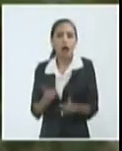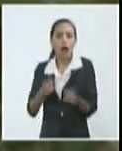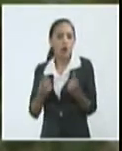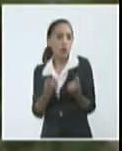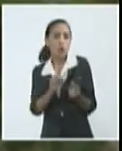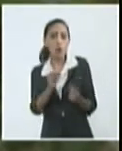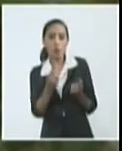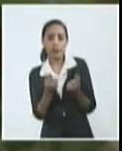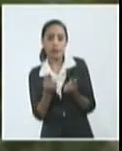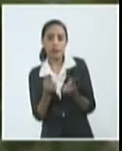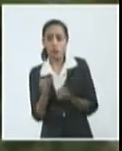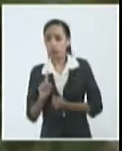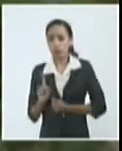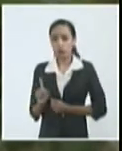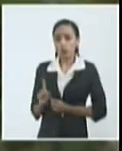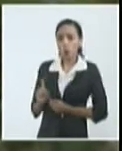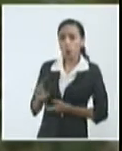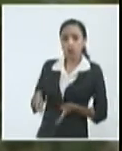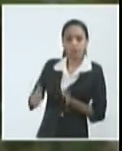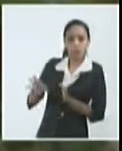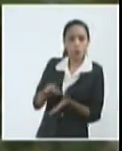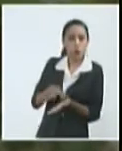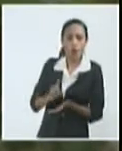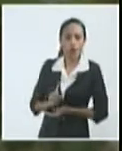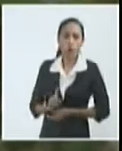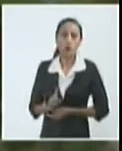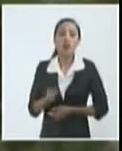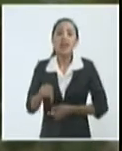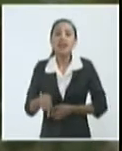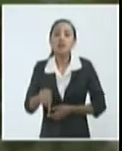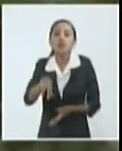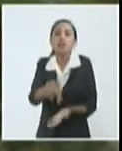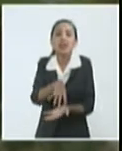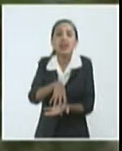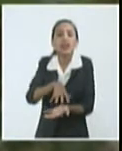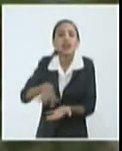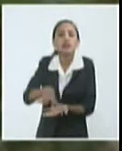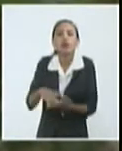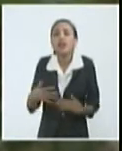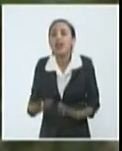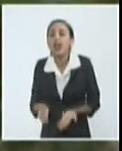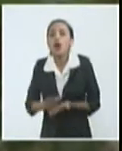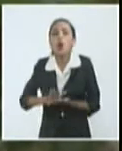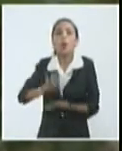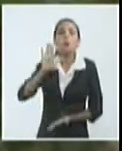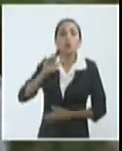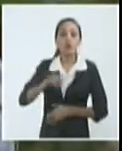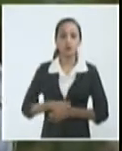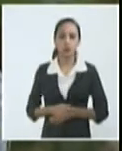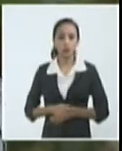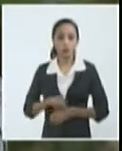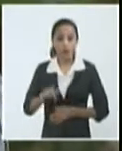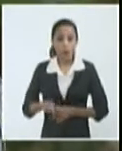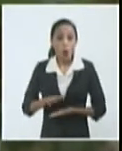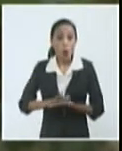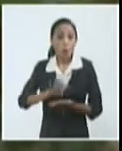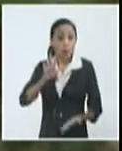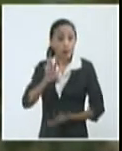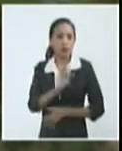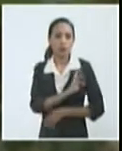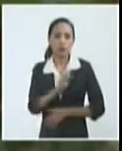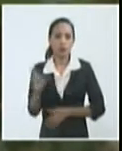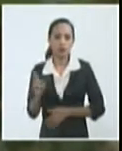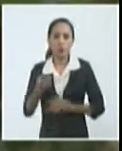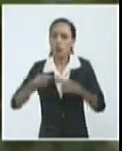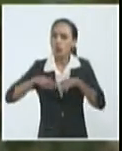riqueza, es una herencia sobre todo de compromiso. Es una herencia que nos obliga a juntos escalar